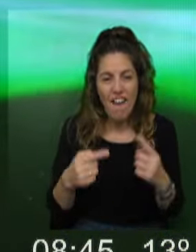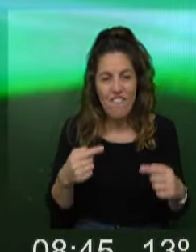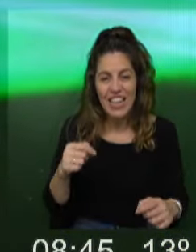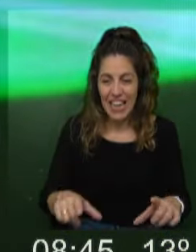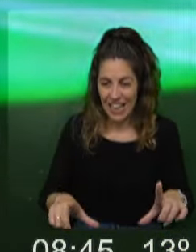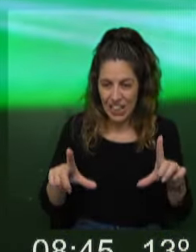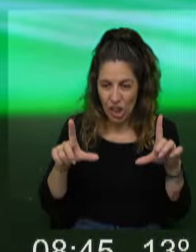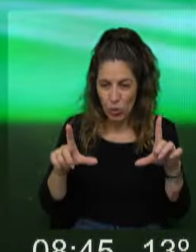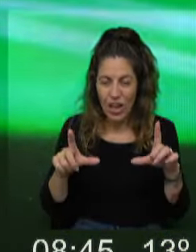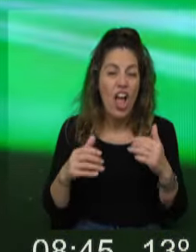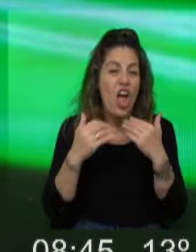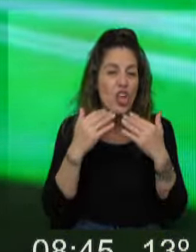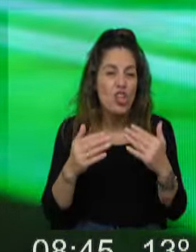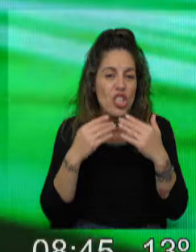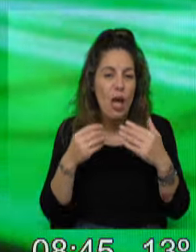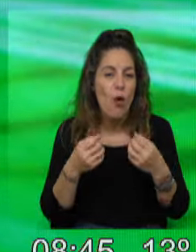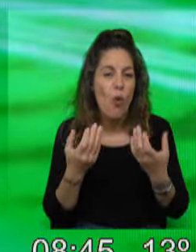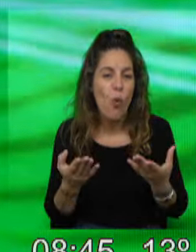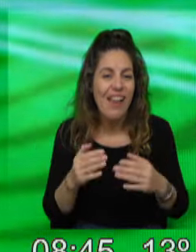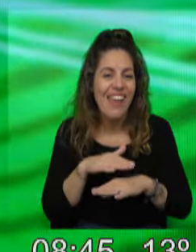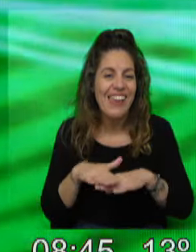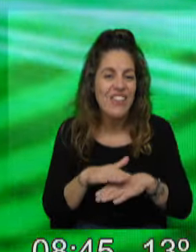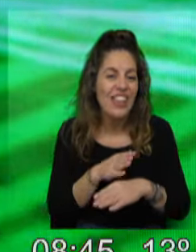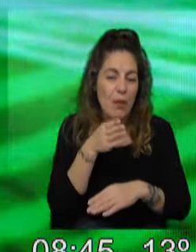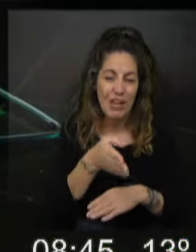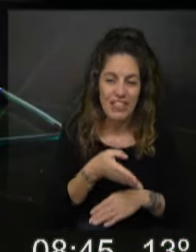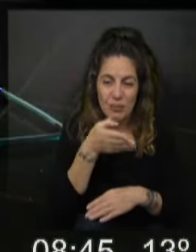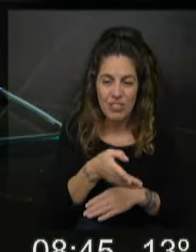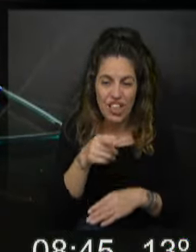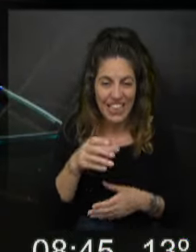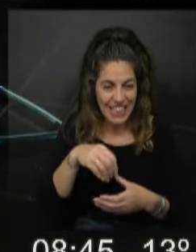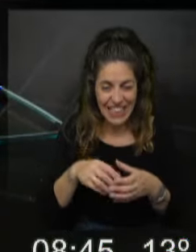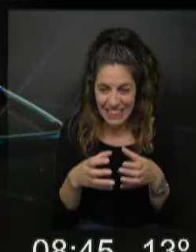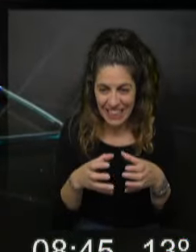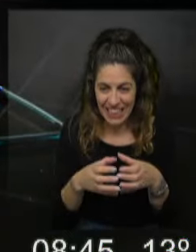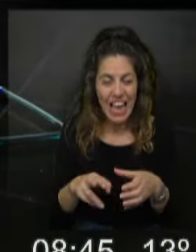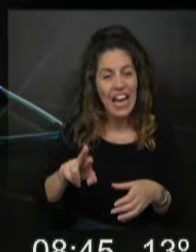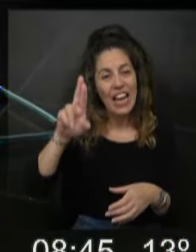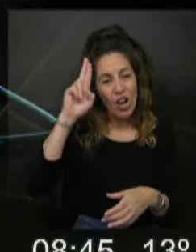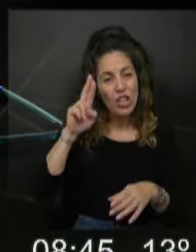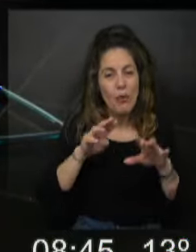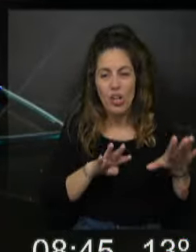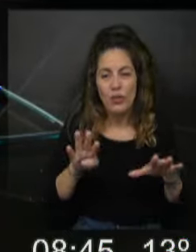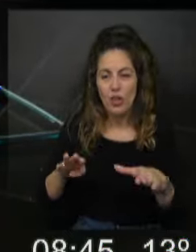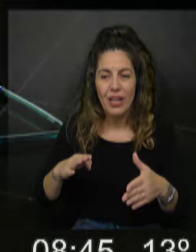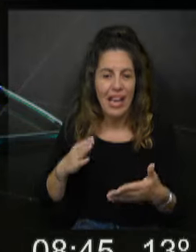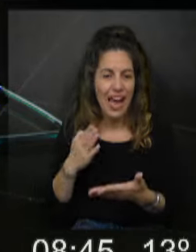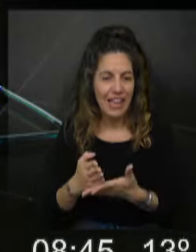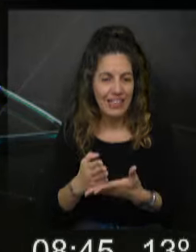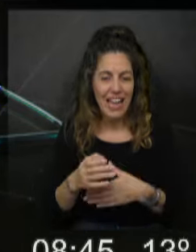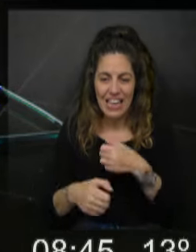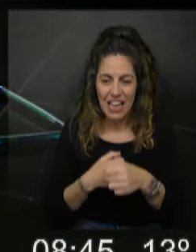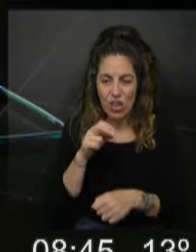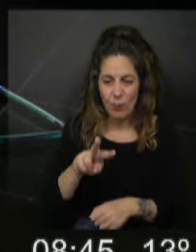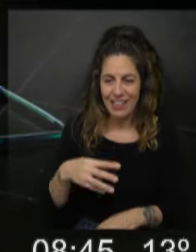candidaturas no sabemos Cuál va a ser el nivel de participación en esta interna recordemos que desde el 99 hasta hasta el